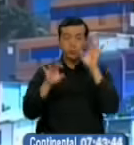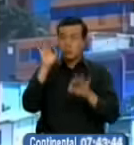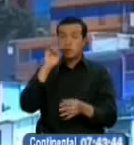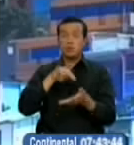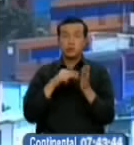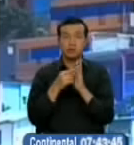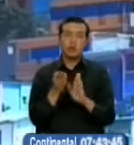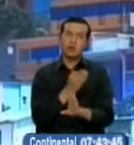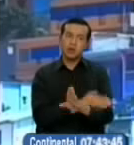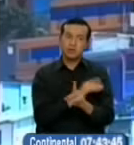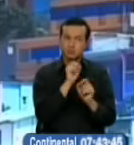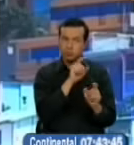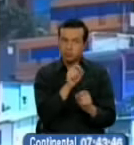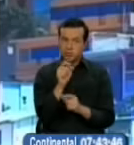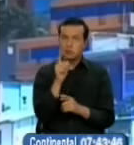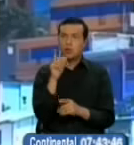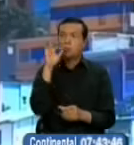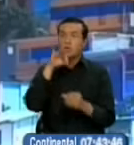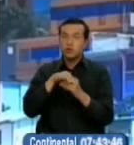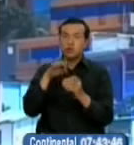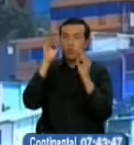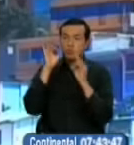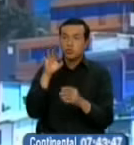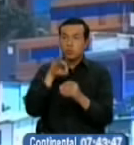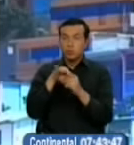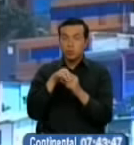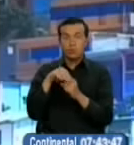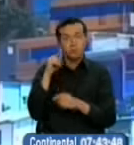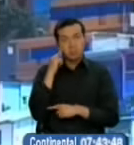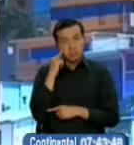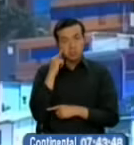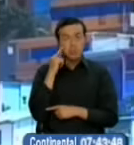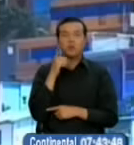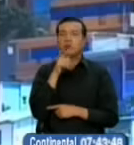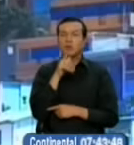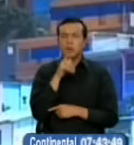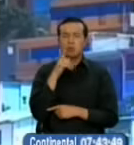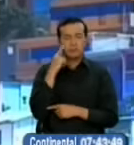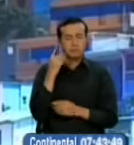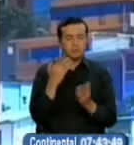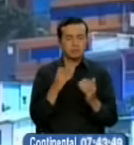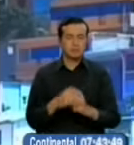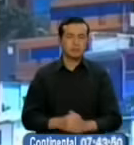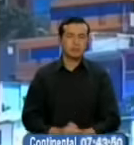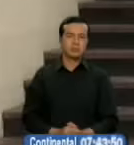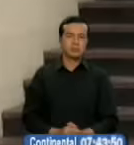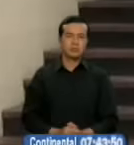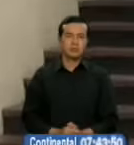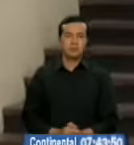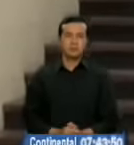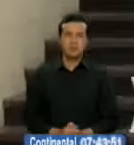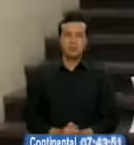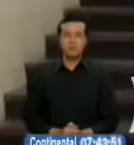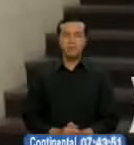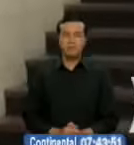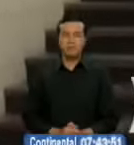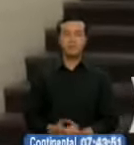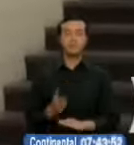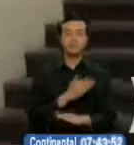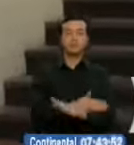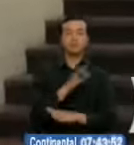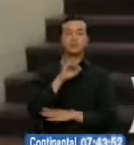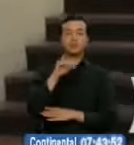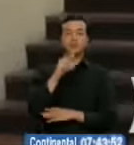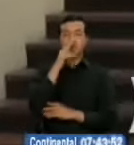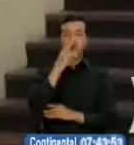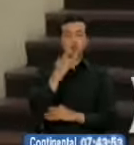una consulta previa y no una votación directa como se pretendería por parte del centro académico. El pasado 9 de